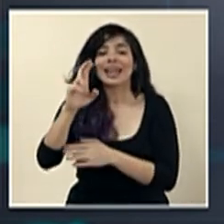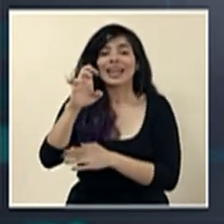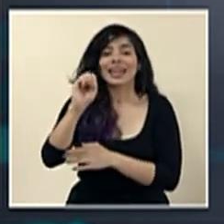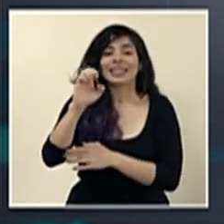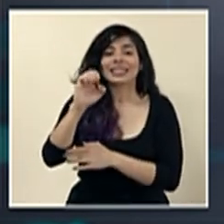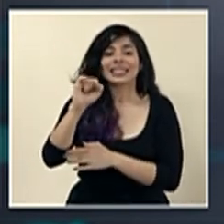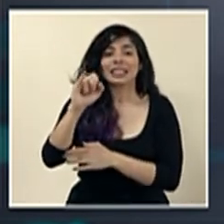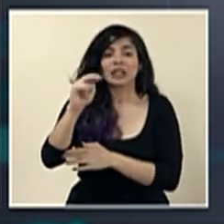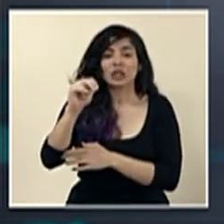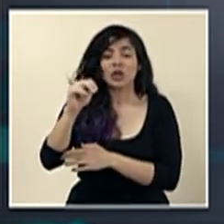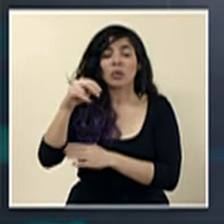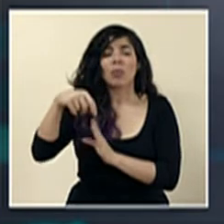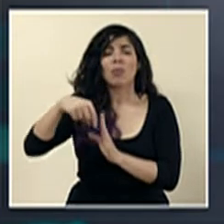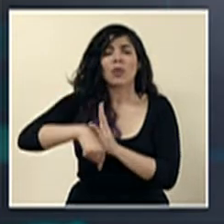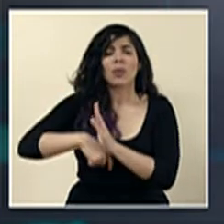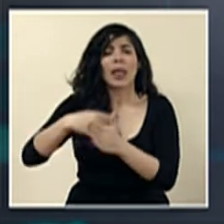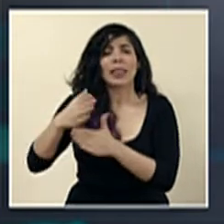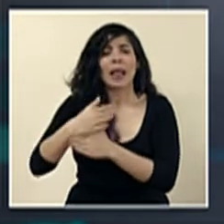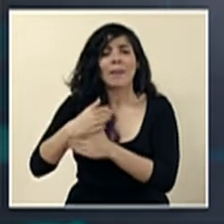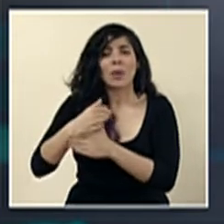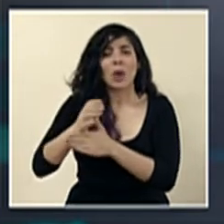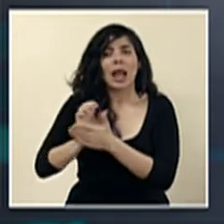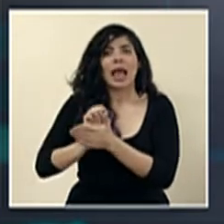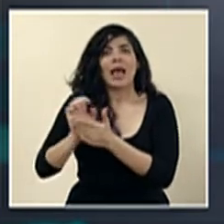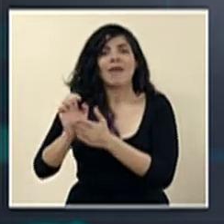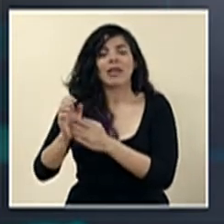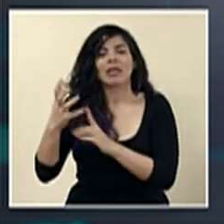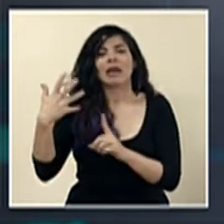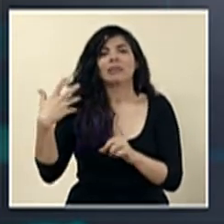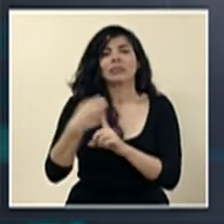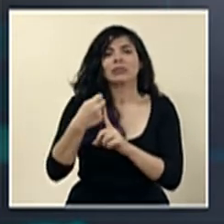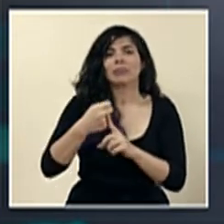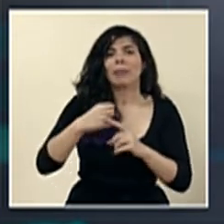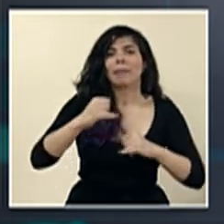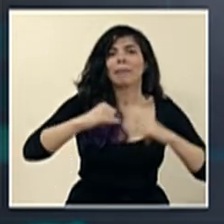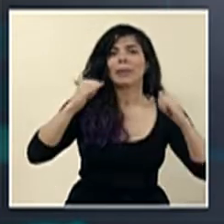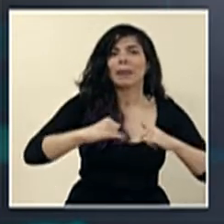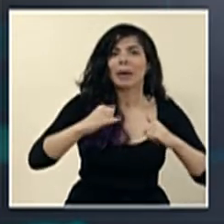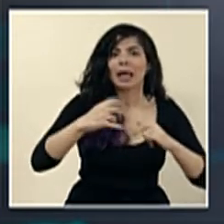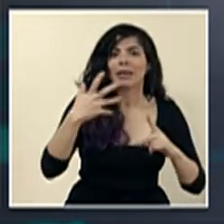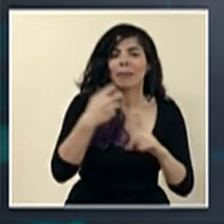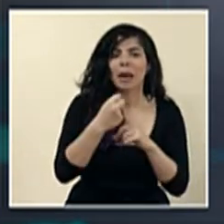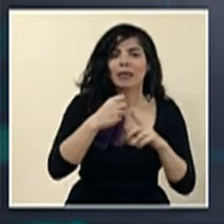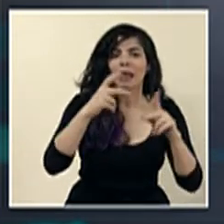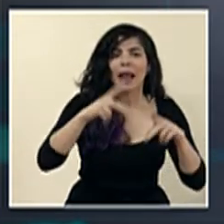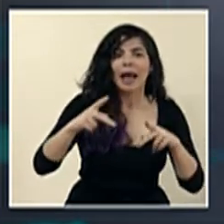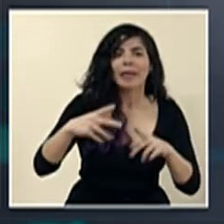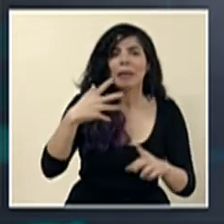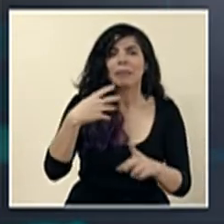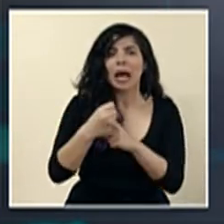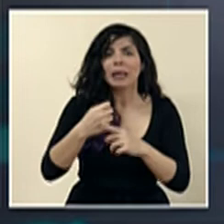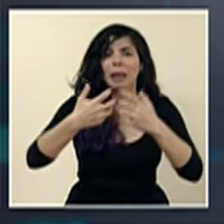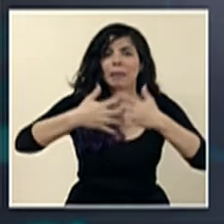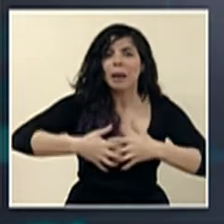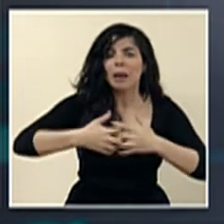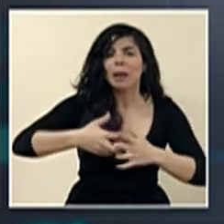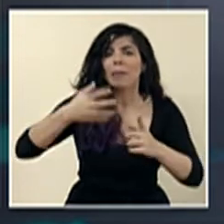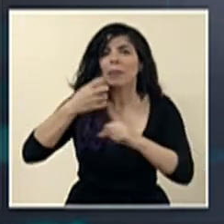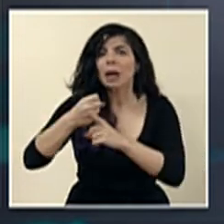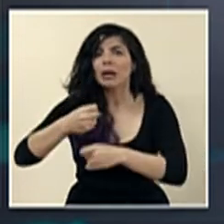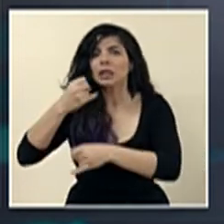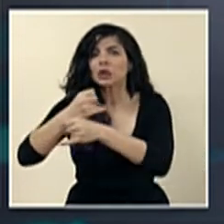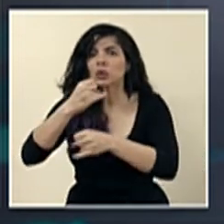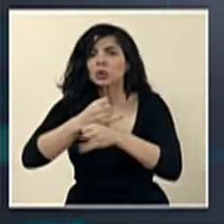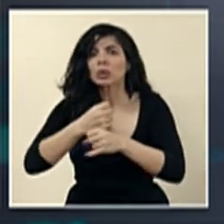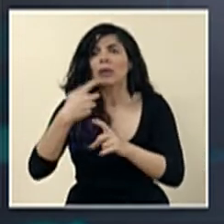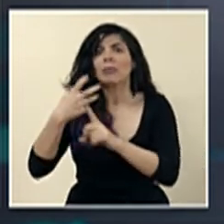aún así temporal, vaya a causar un daño permanente a nuestra gente, a nuestras empresas, a nuestras instituciones